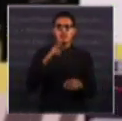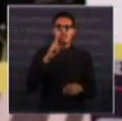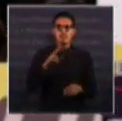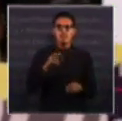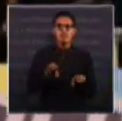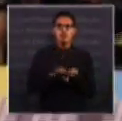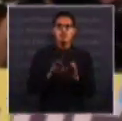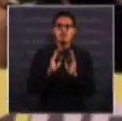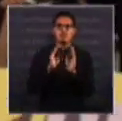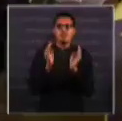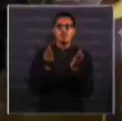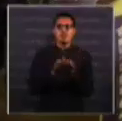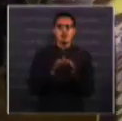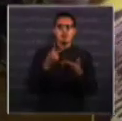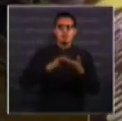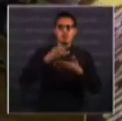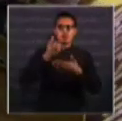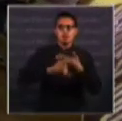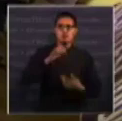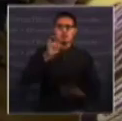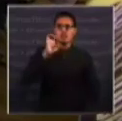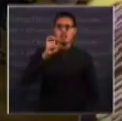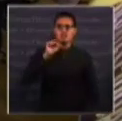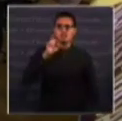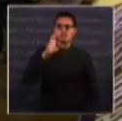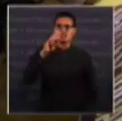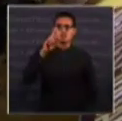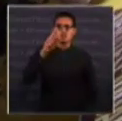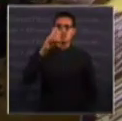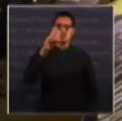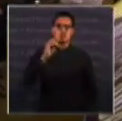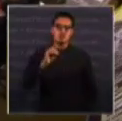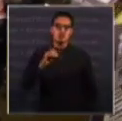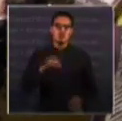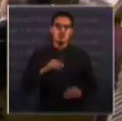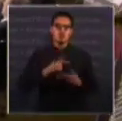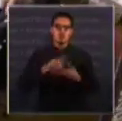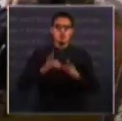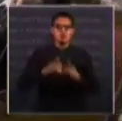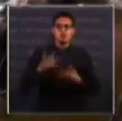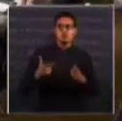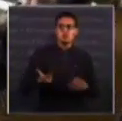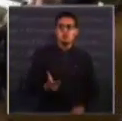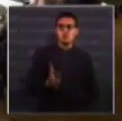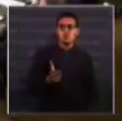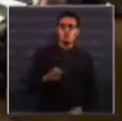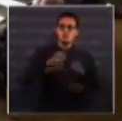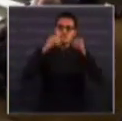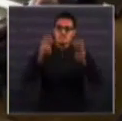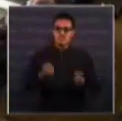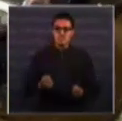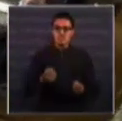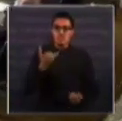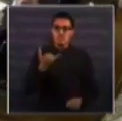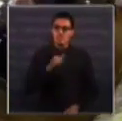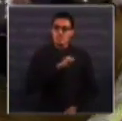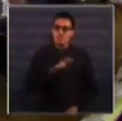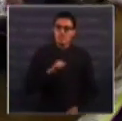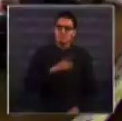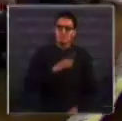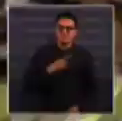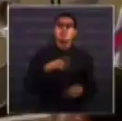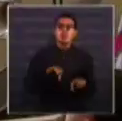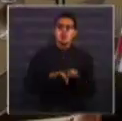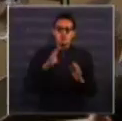ese programa Escudo, que no ha dado resultados al estado de Guanajuato. La inseguridad y la delincuencia van más adelante, igualmente la